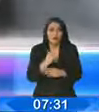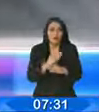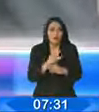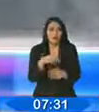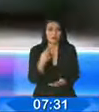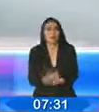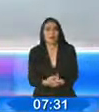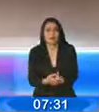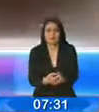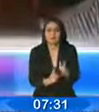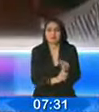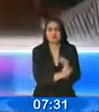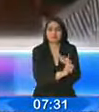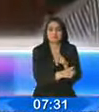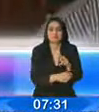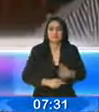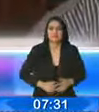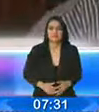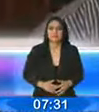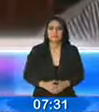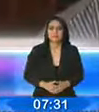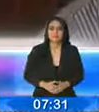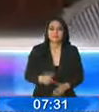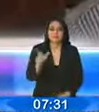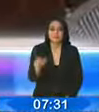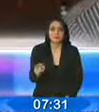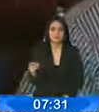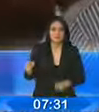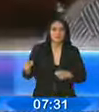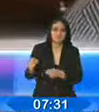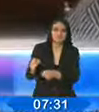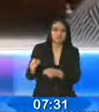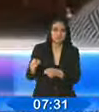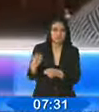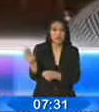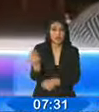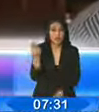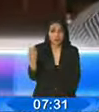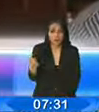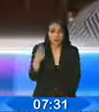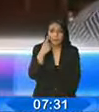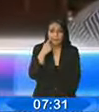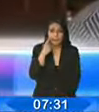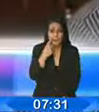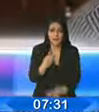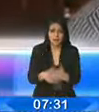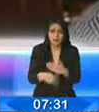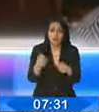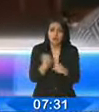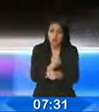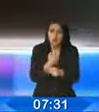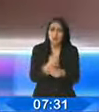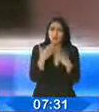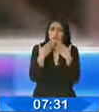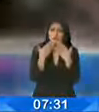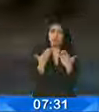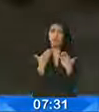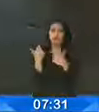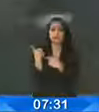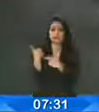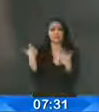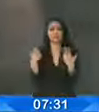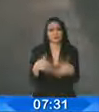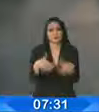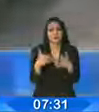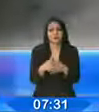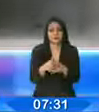y escaparon. La persona a quien le asesinaron es una padre de familia, trabajador, responsable. Los extranjeros fueron